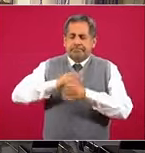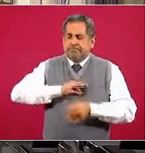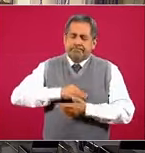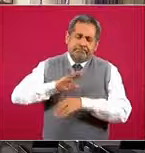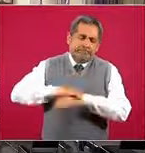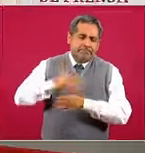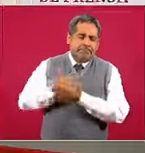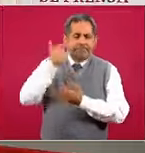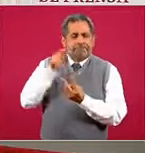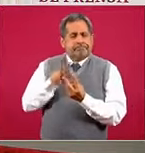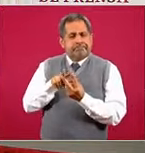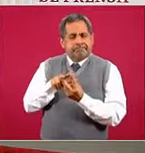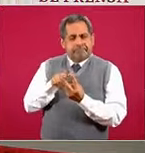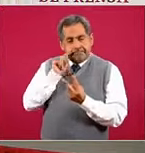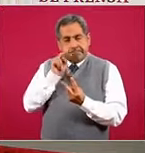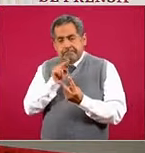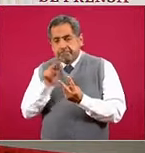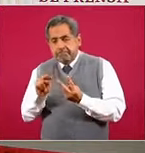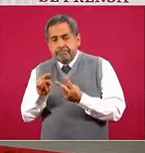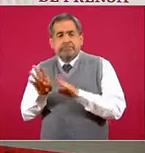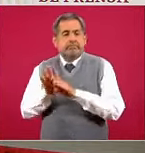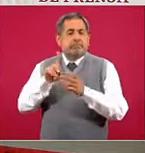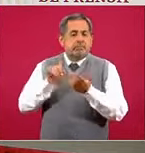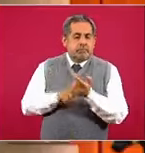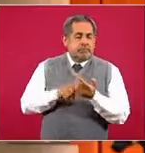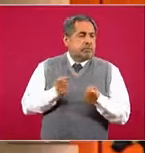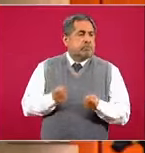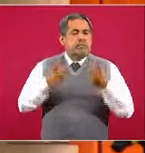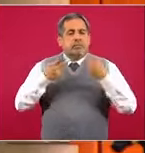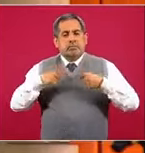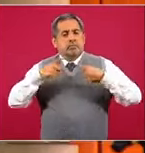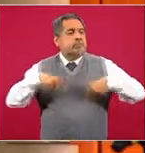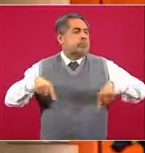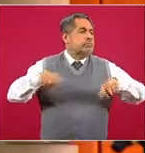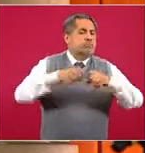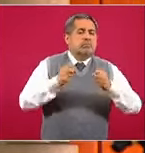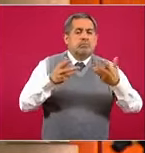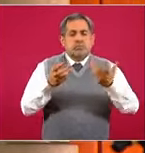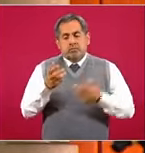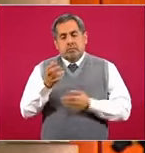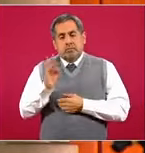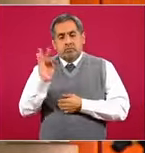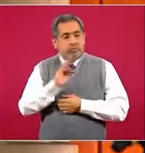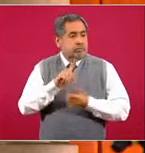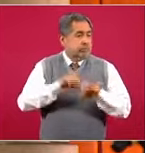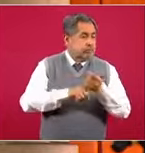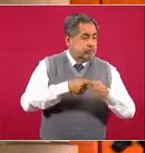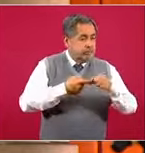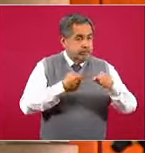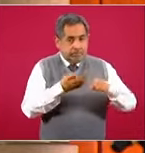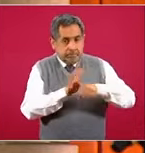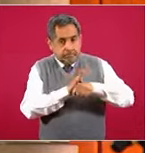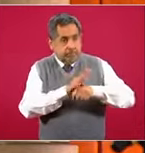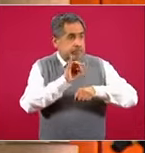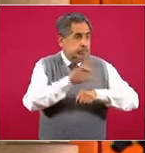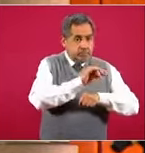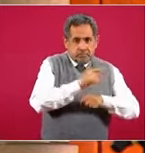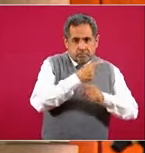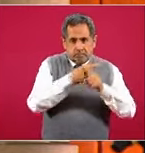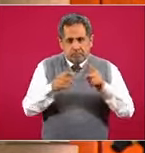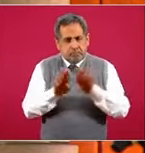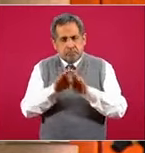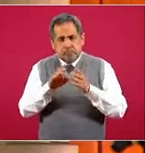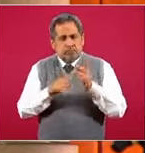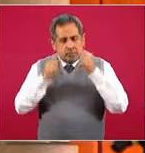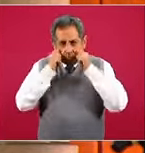síndromes clínicos que nos dicen cómo está la actividad, independientemente de si la positividad es muy alta, es media o